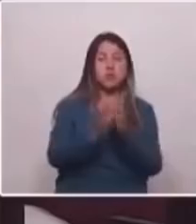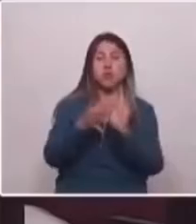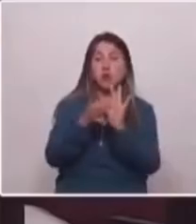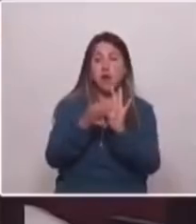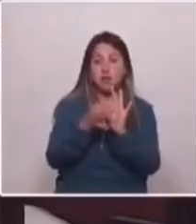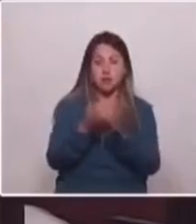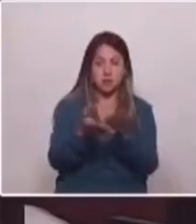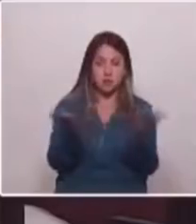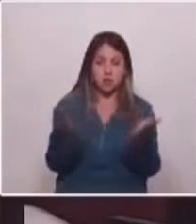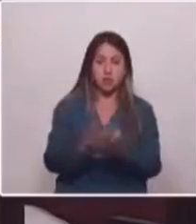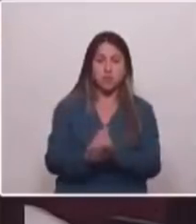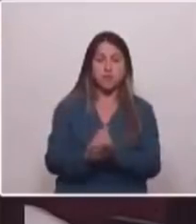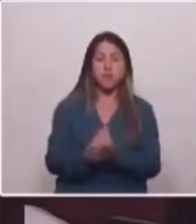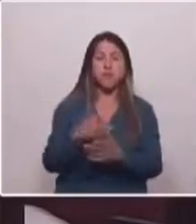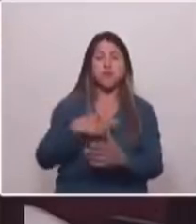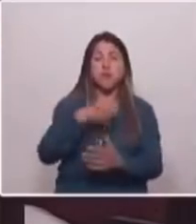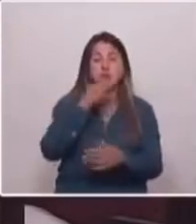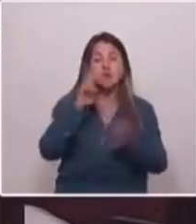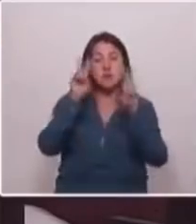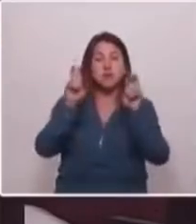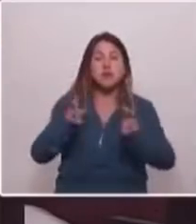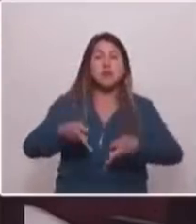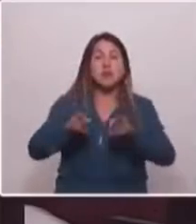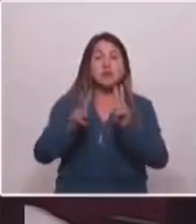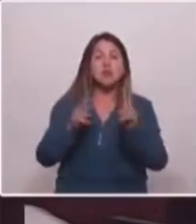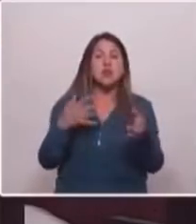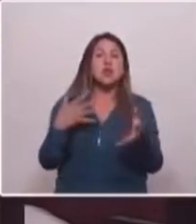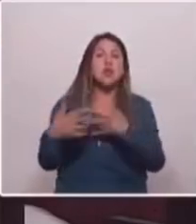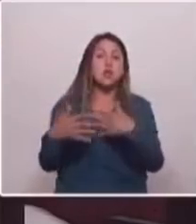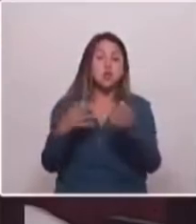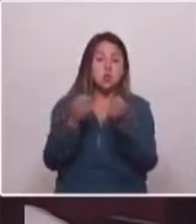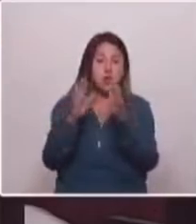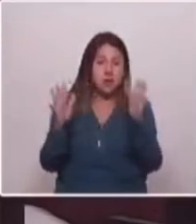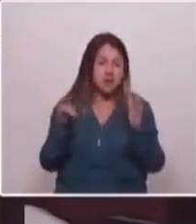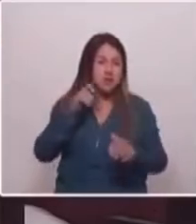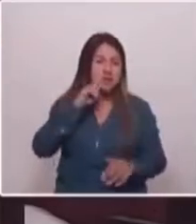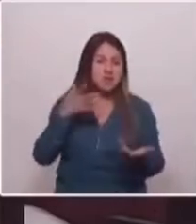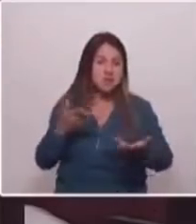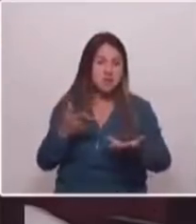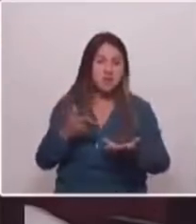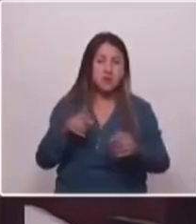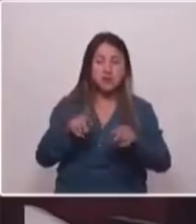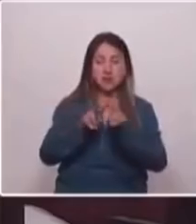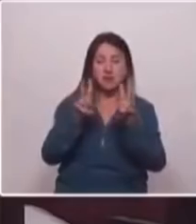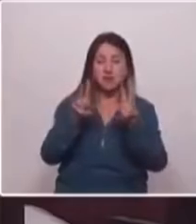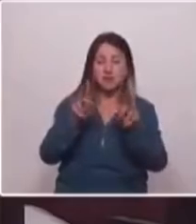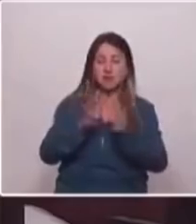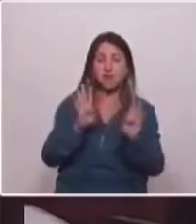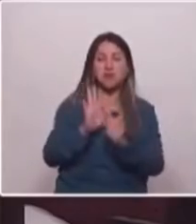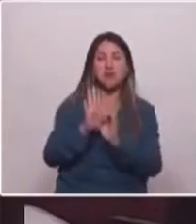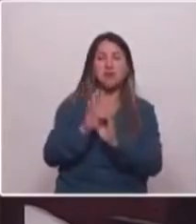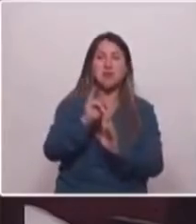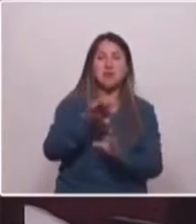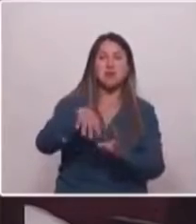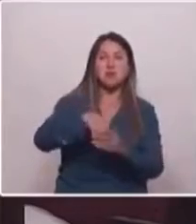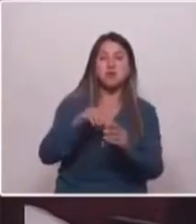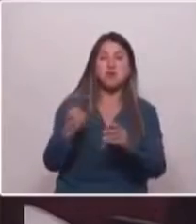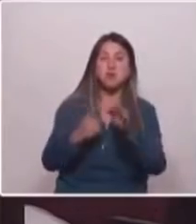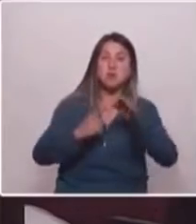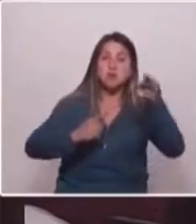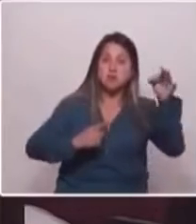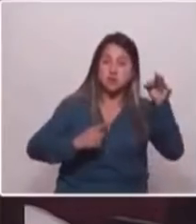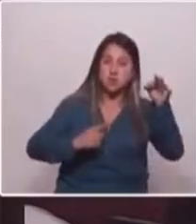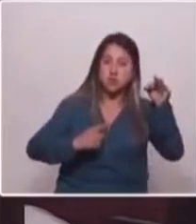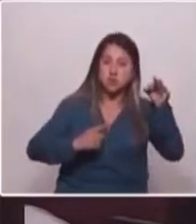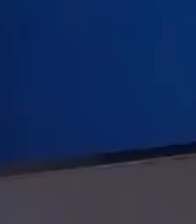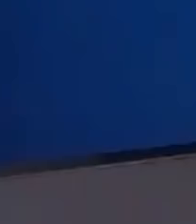a lo que será el trabajo constituyente de fondo. Catherine. Daniela, para ir por parte en los dos temas fuertes que estamos revisando, por un